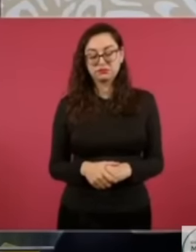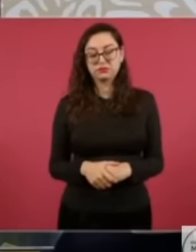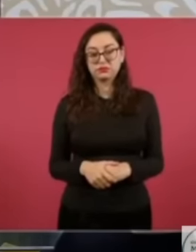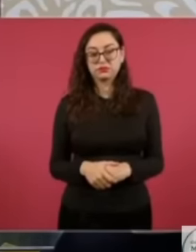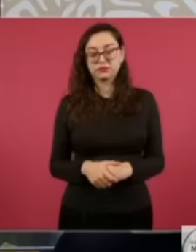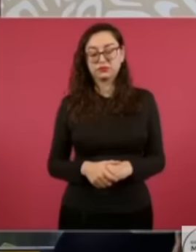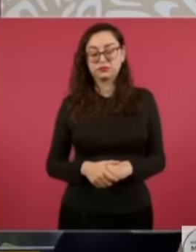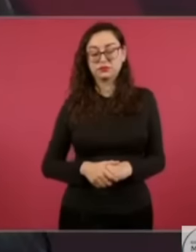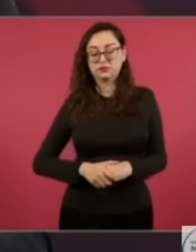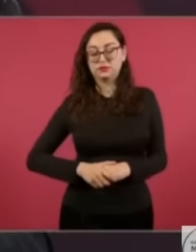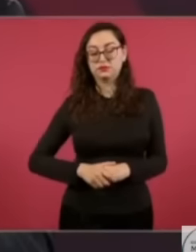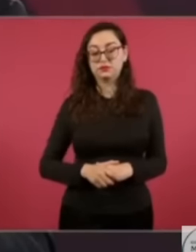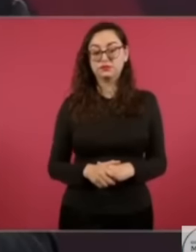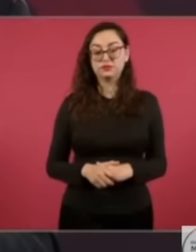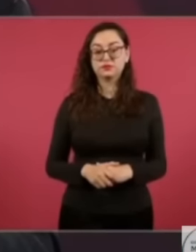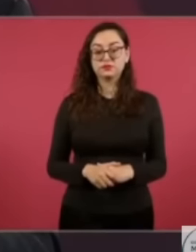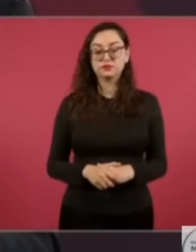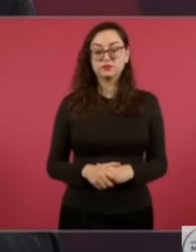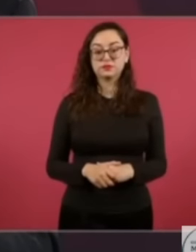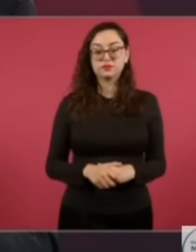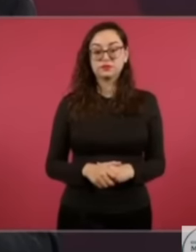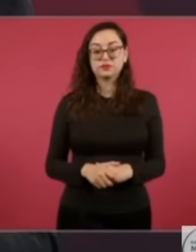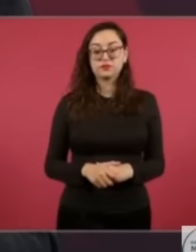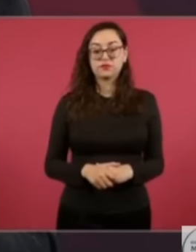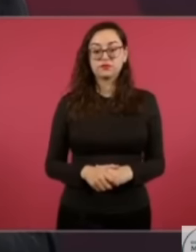logramos no solo